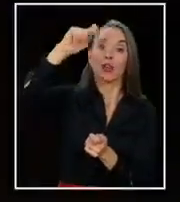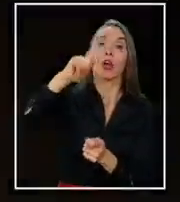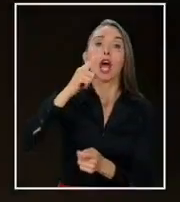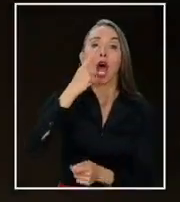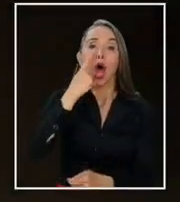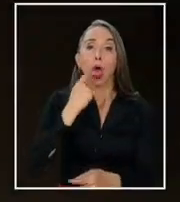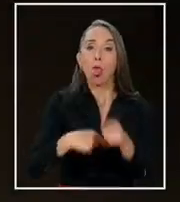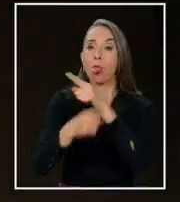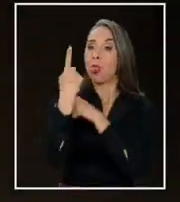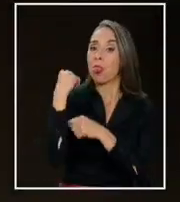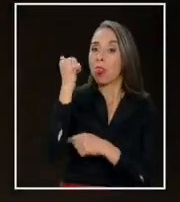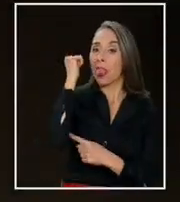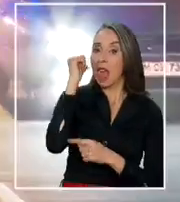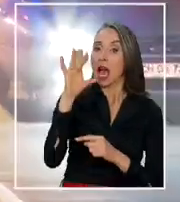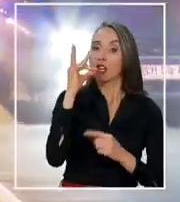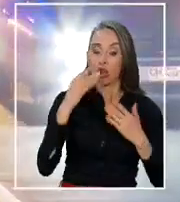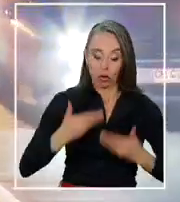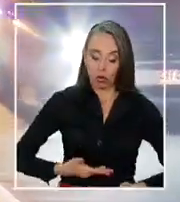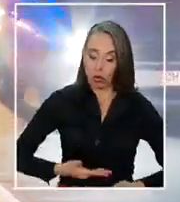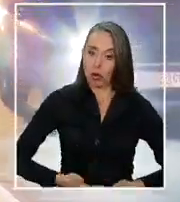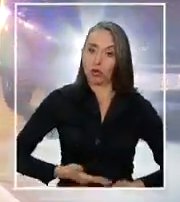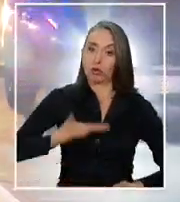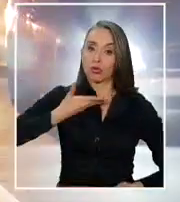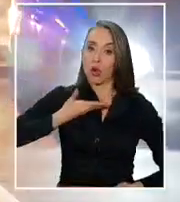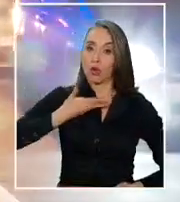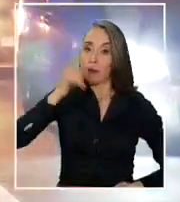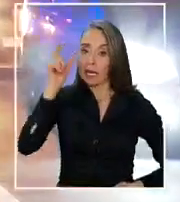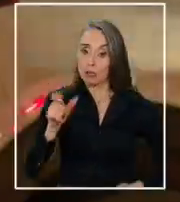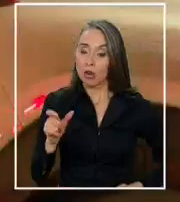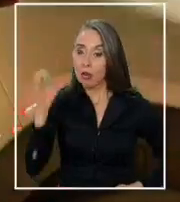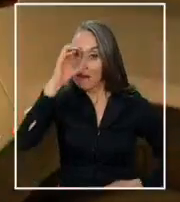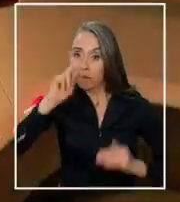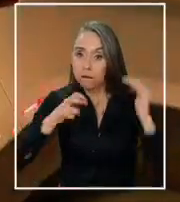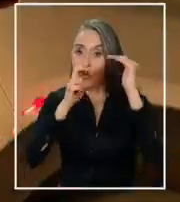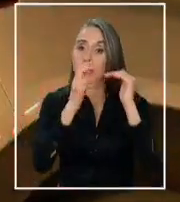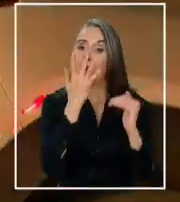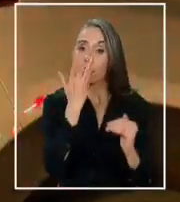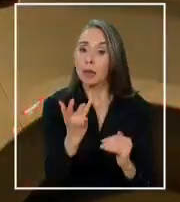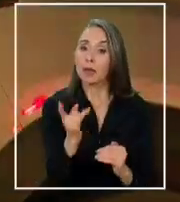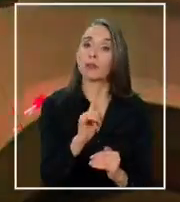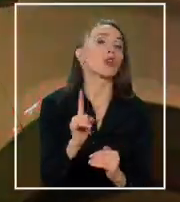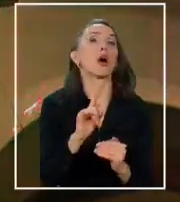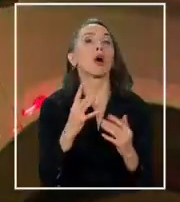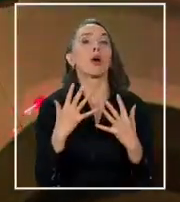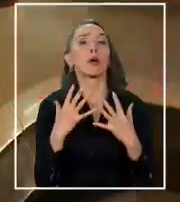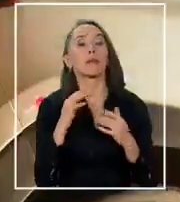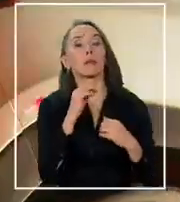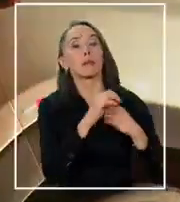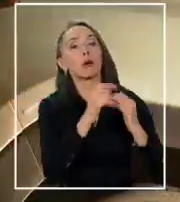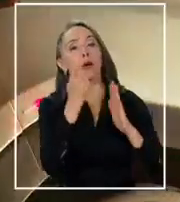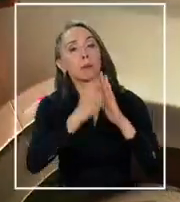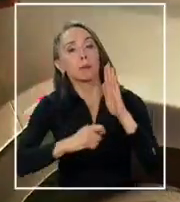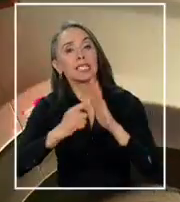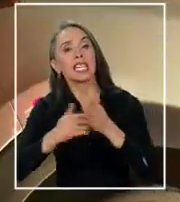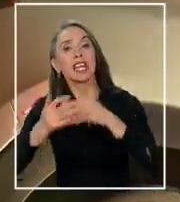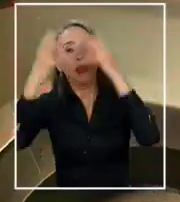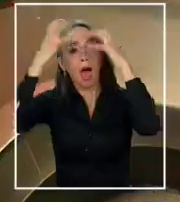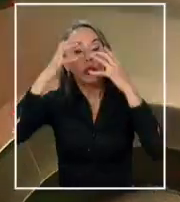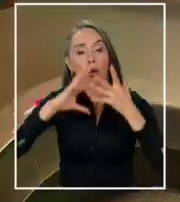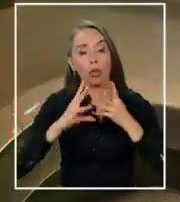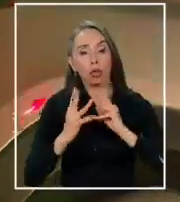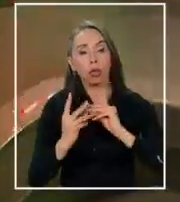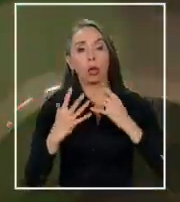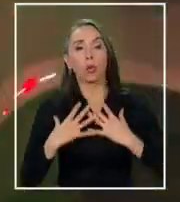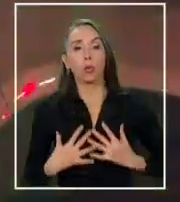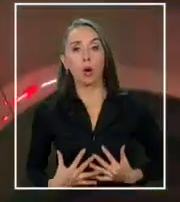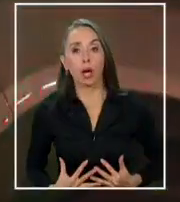día anterior había aparecido el torso superior de una persona. Más que algo intencional, parecía efecto del deterioro del tiempo y la naturaleza. Si